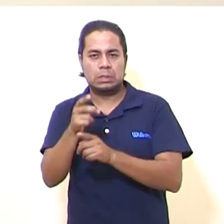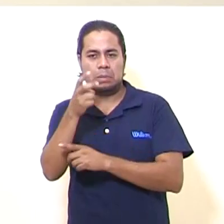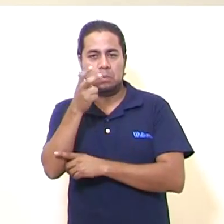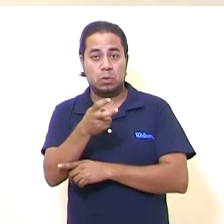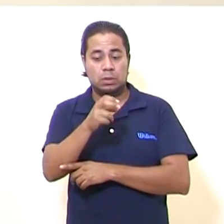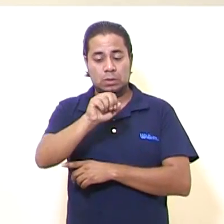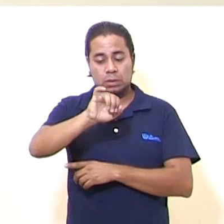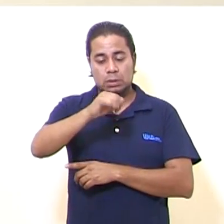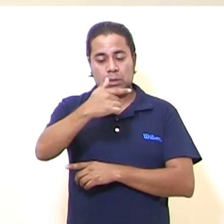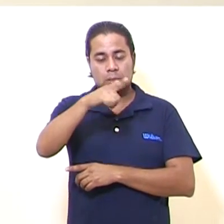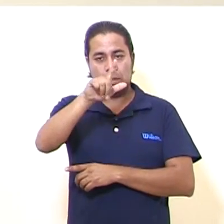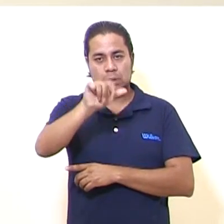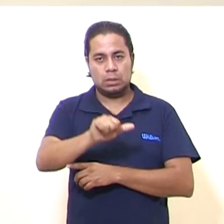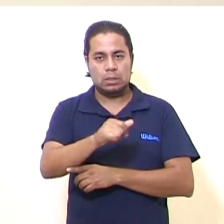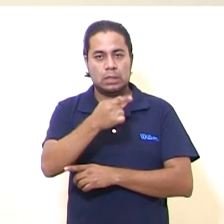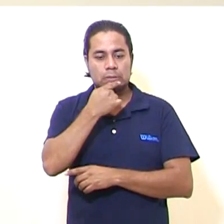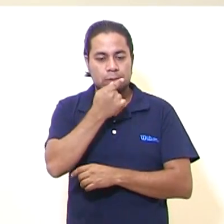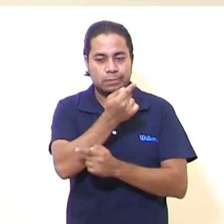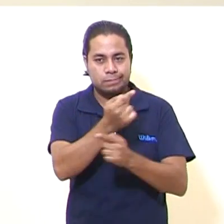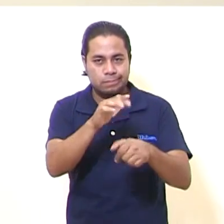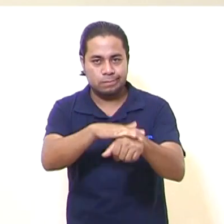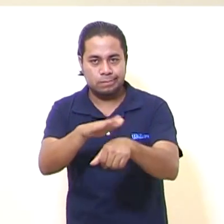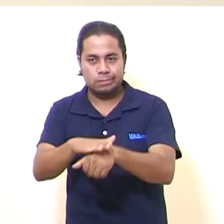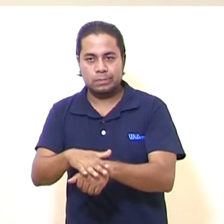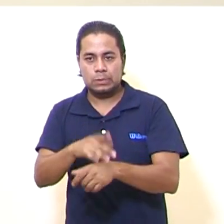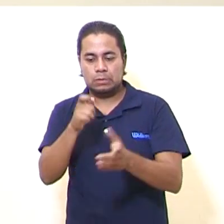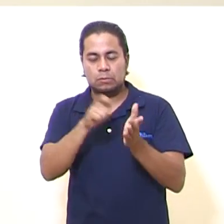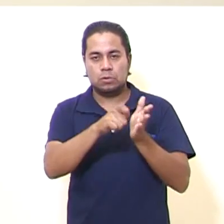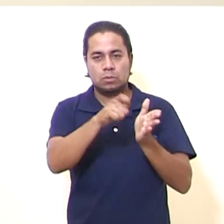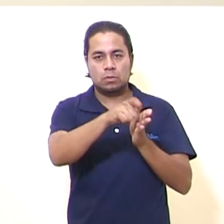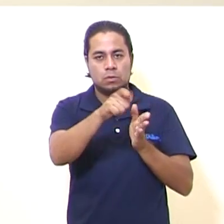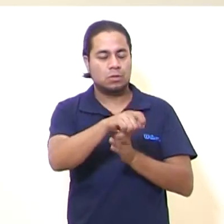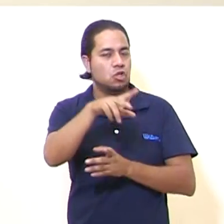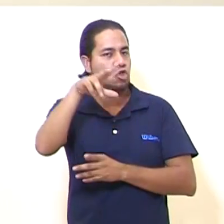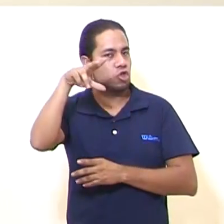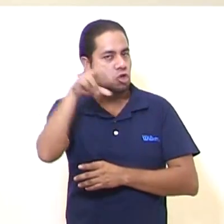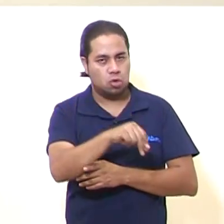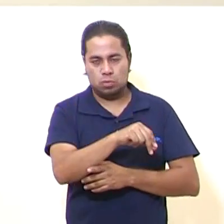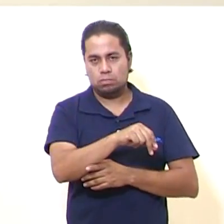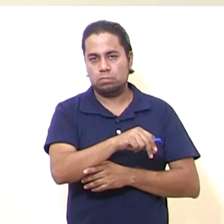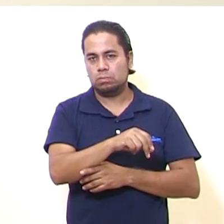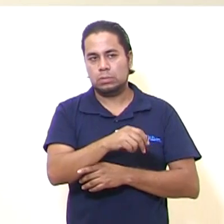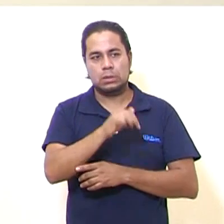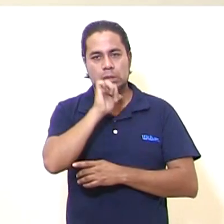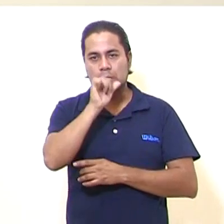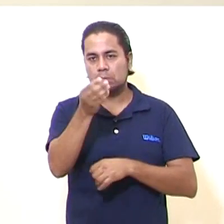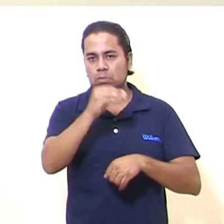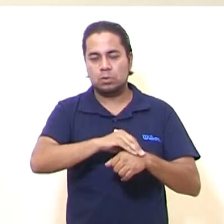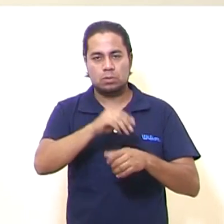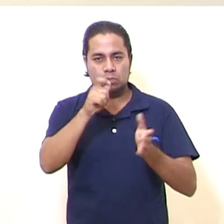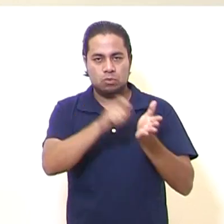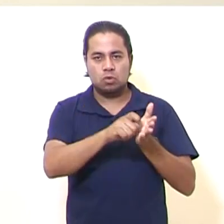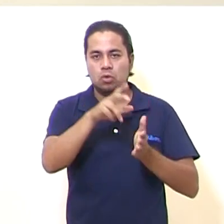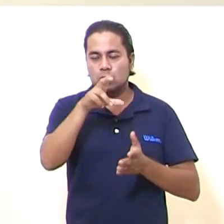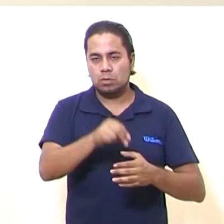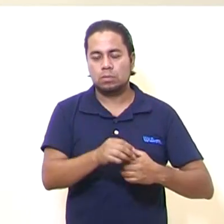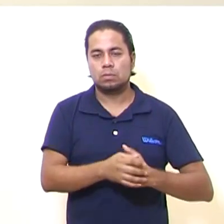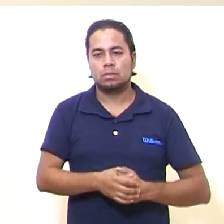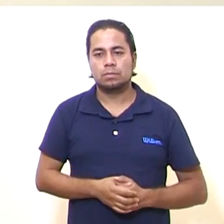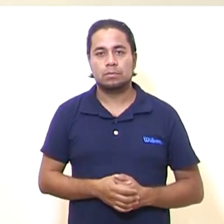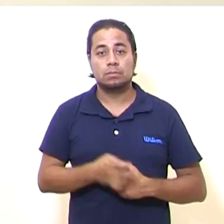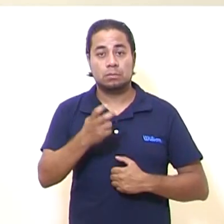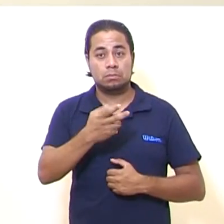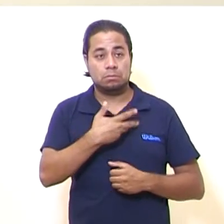siglas, niños y niñas, no llevan punto, ninguna de ellas. ¿Bien? Es así